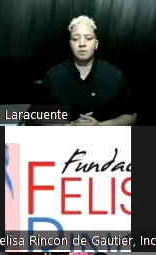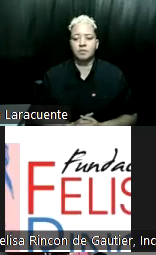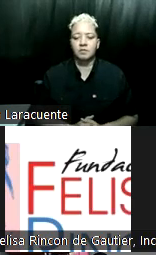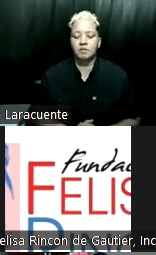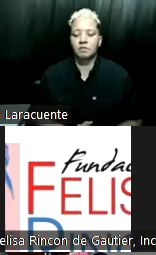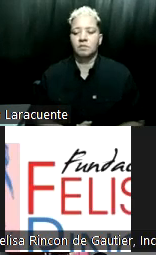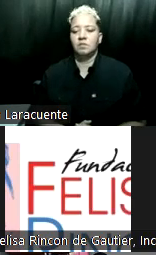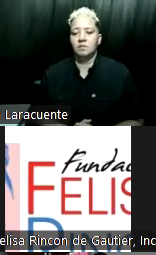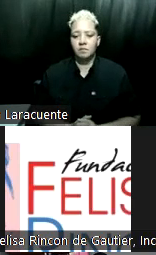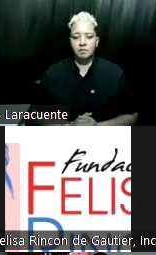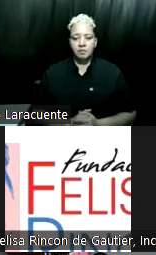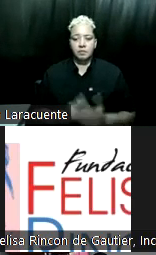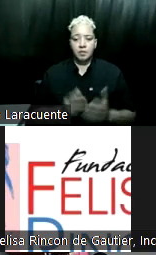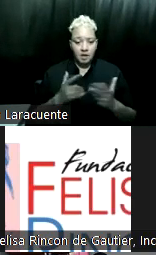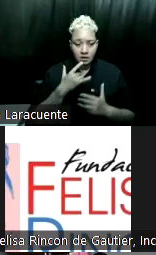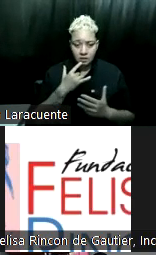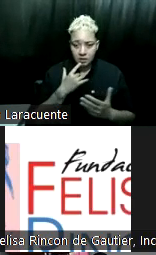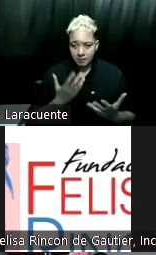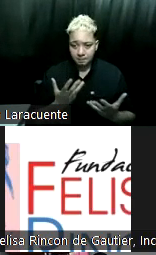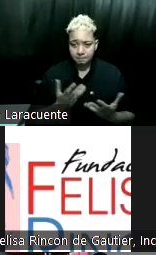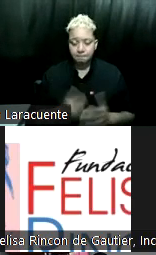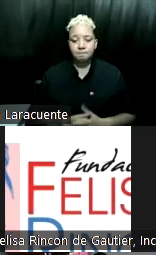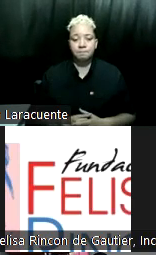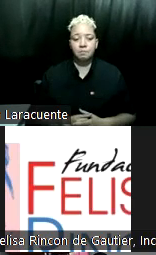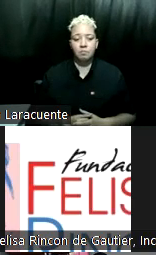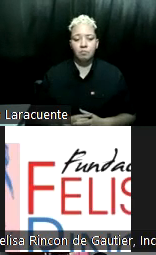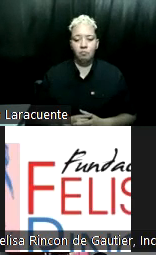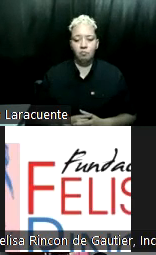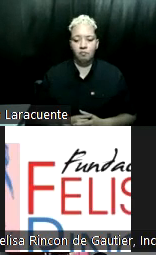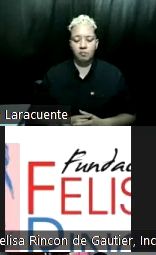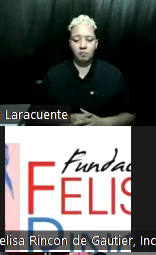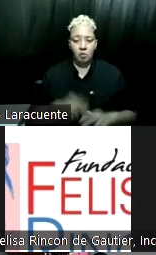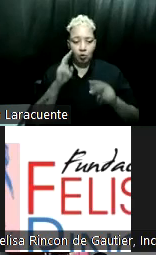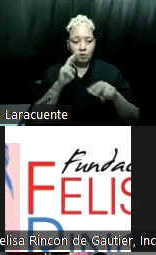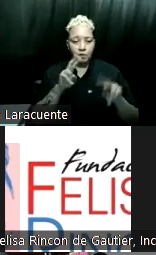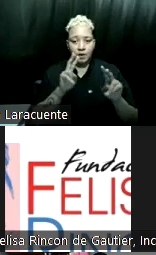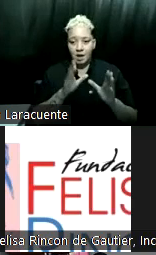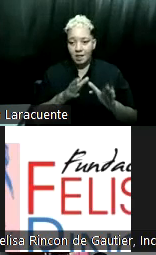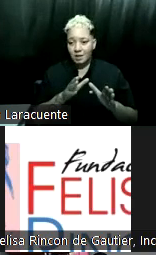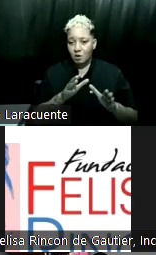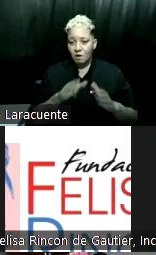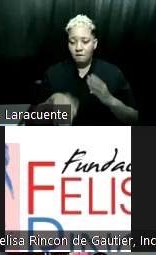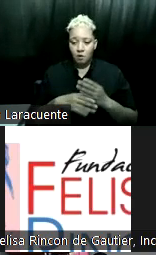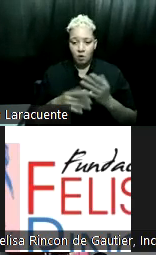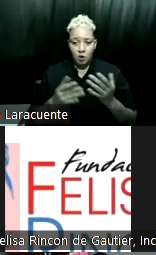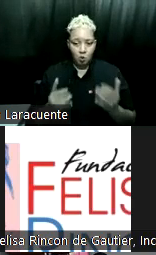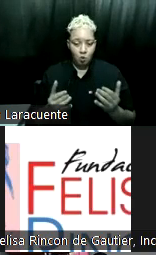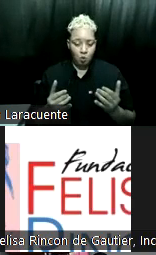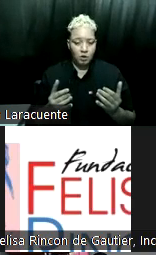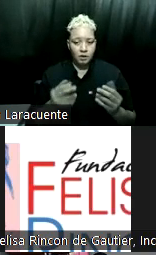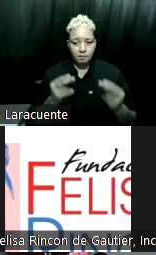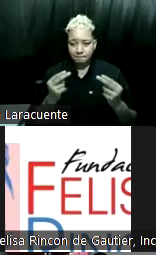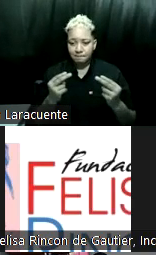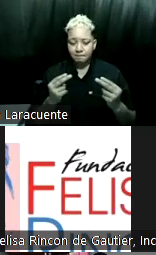quería yo decir que para beneplácito de los fanáticos del fútbol que están con nosotros hoy, indica